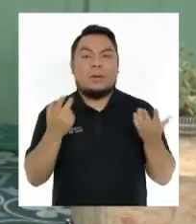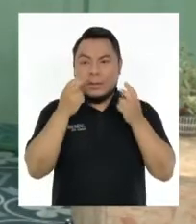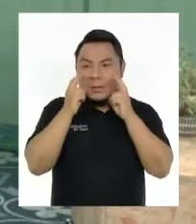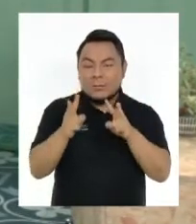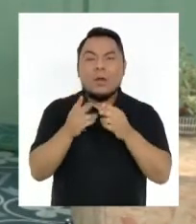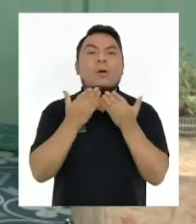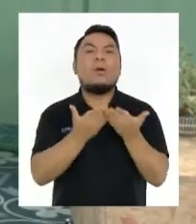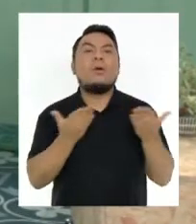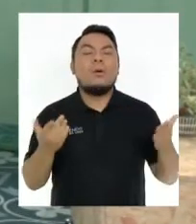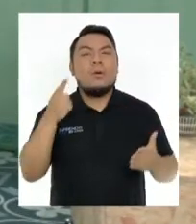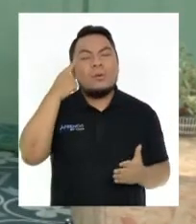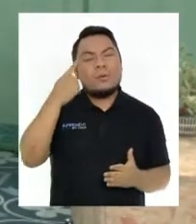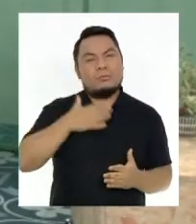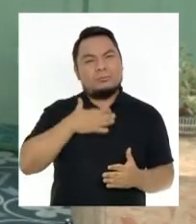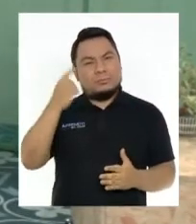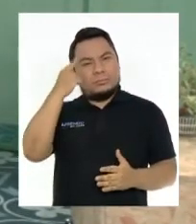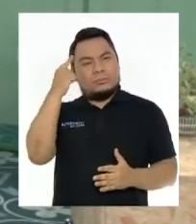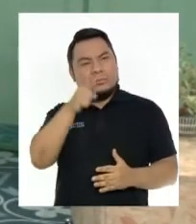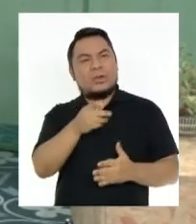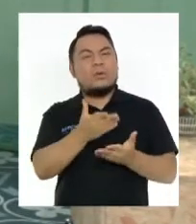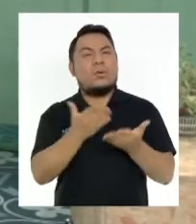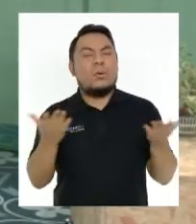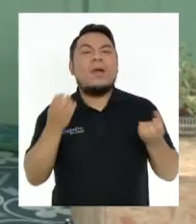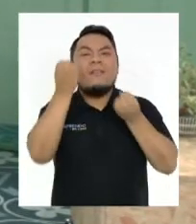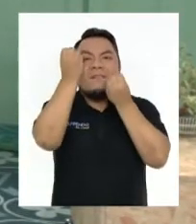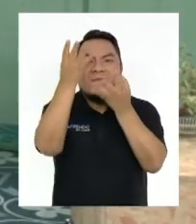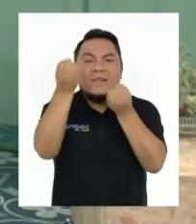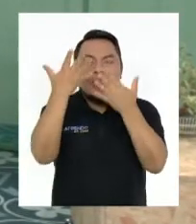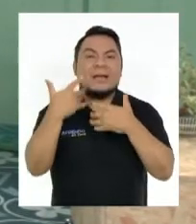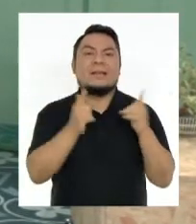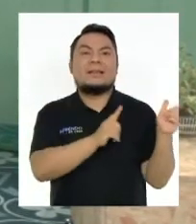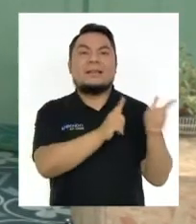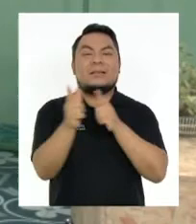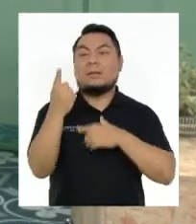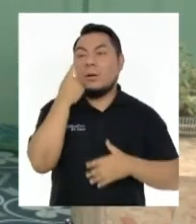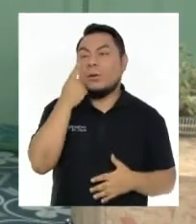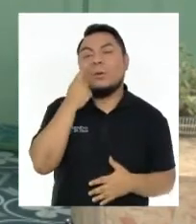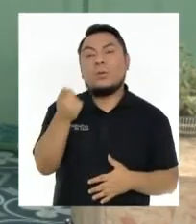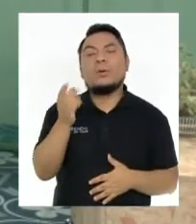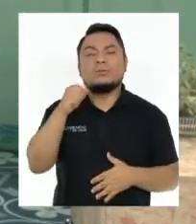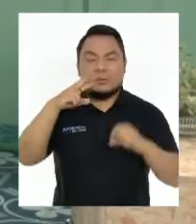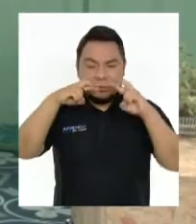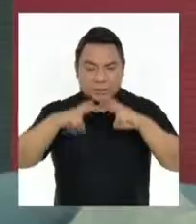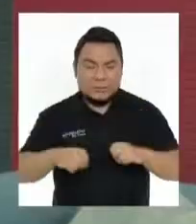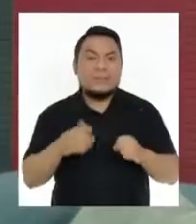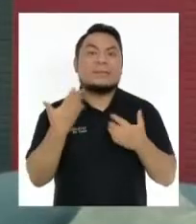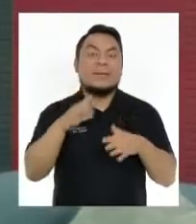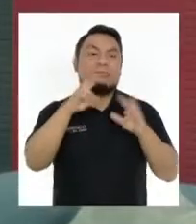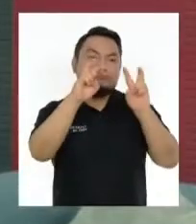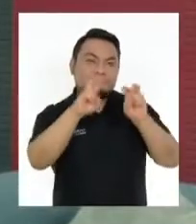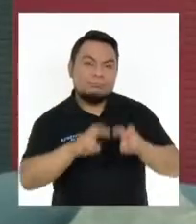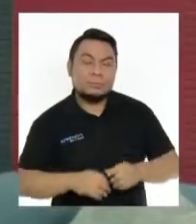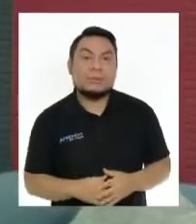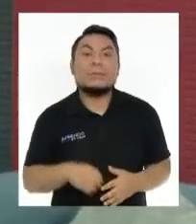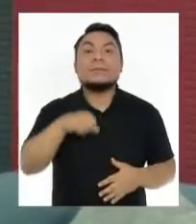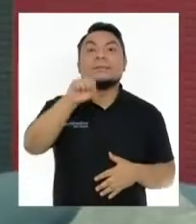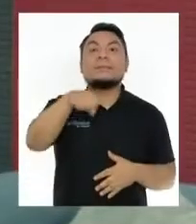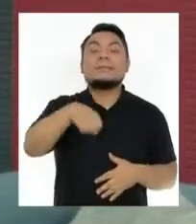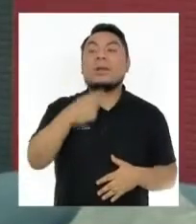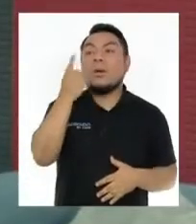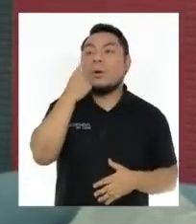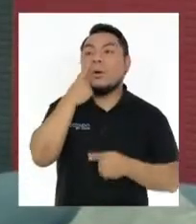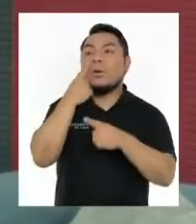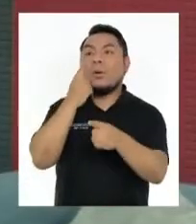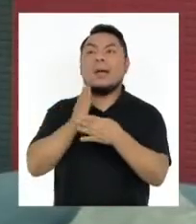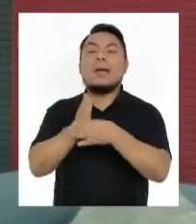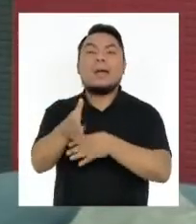las cosas desde una perspectiva del tratamiento de datos y estaremos listos para conocer sobre investigación estadística. Así es, conoceremos